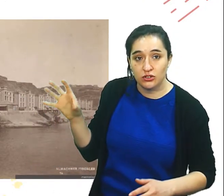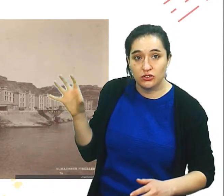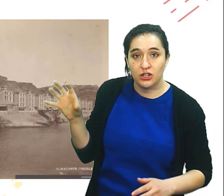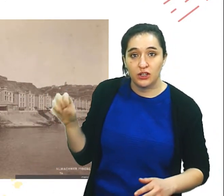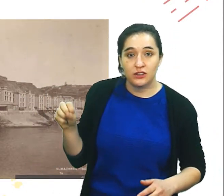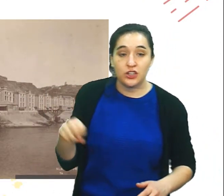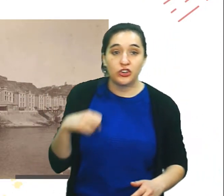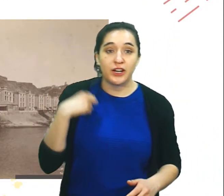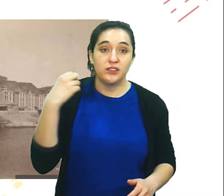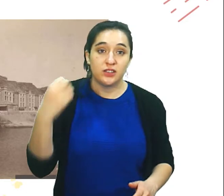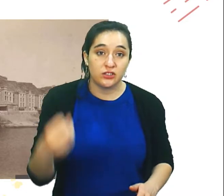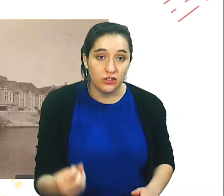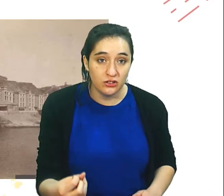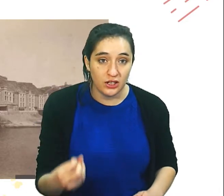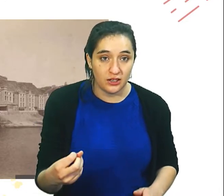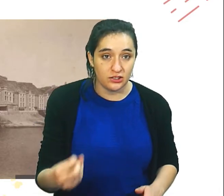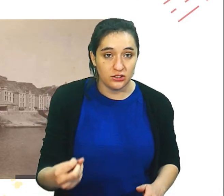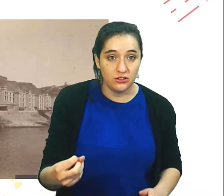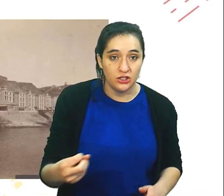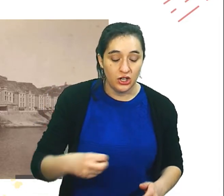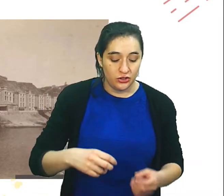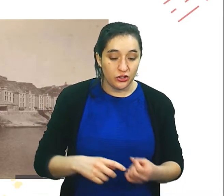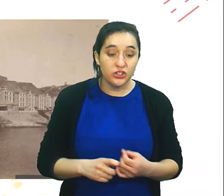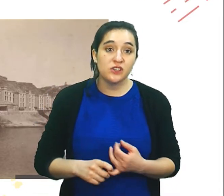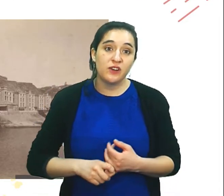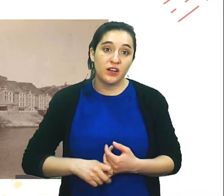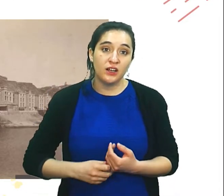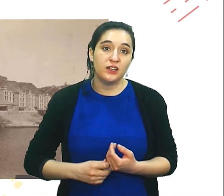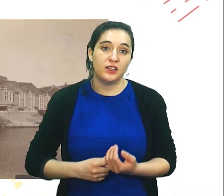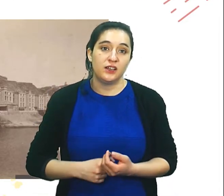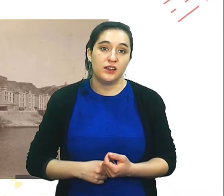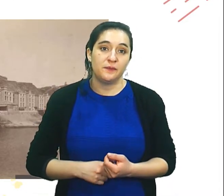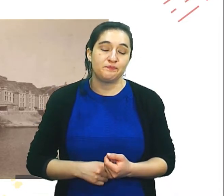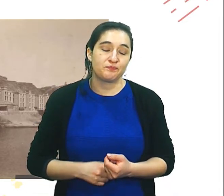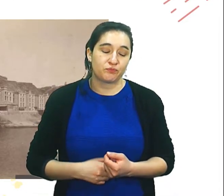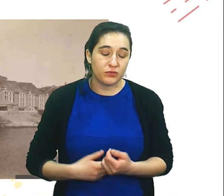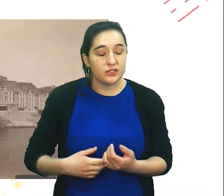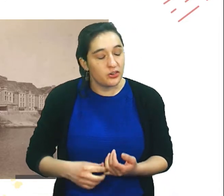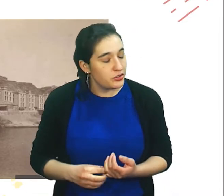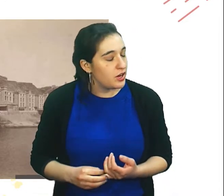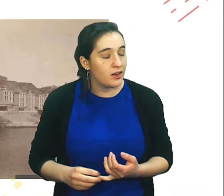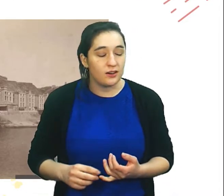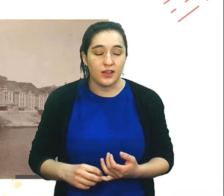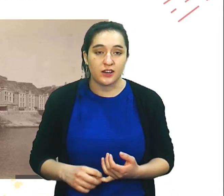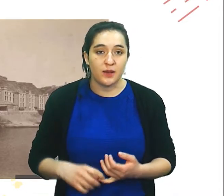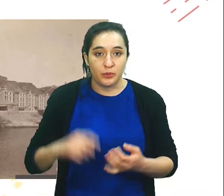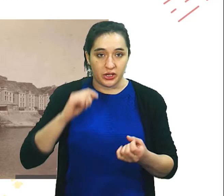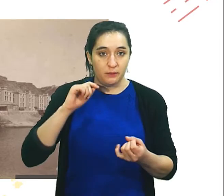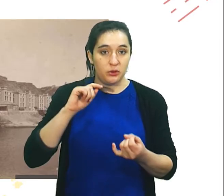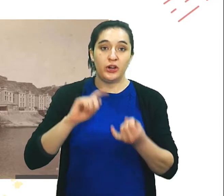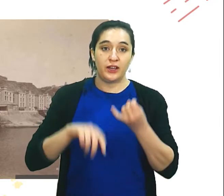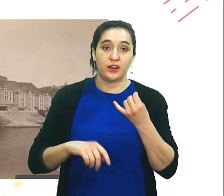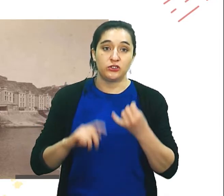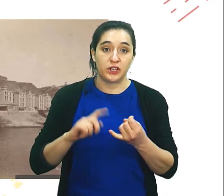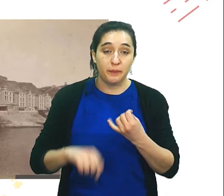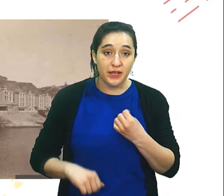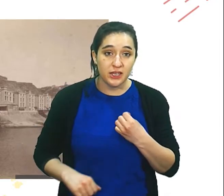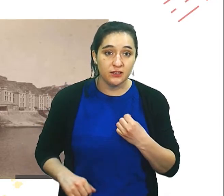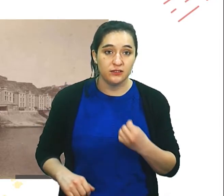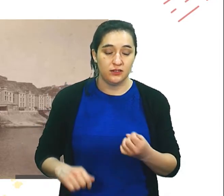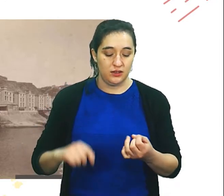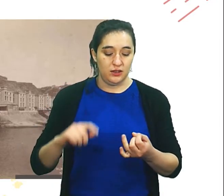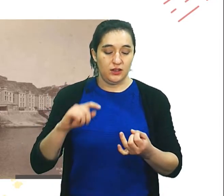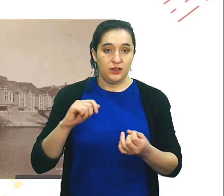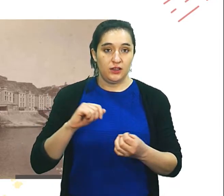contexto de organización de la nación, donde se van a desarrollar la guerra, por ejemplo, la guerra contra